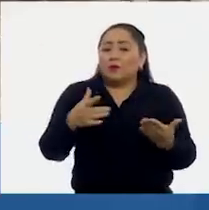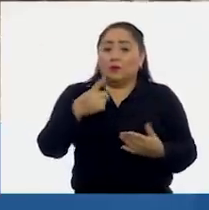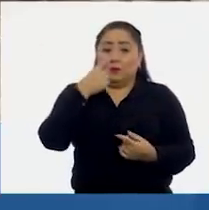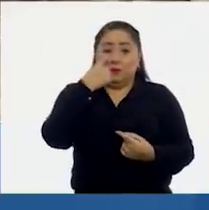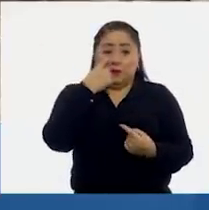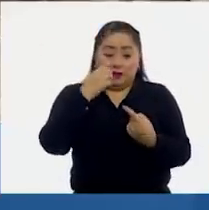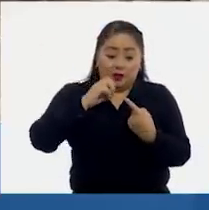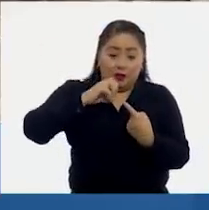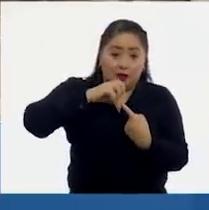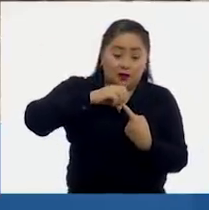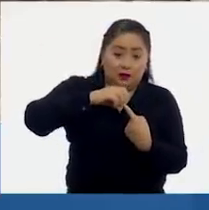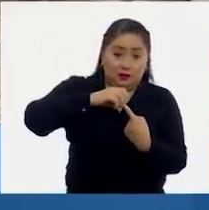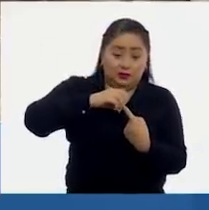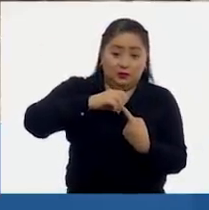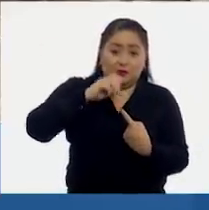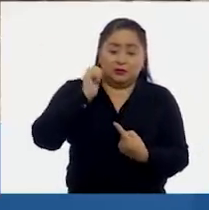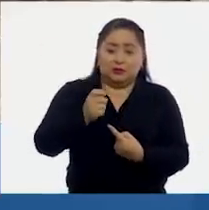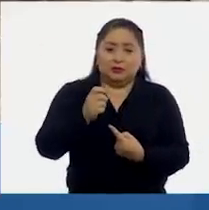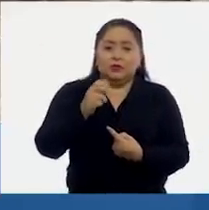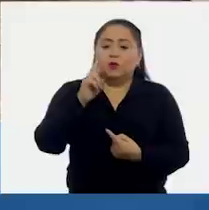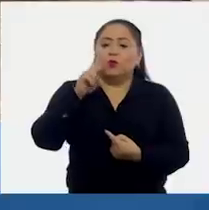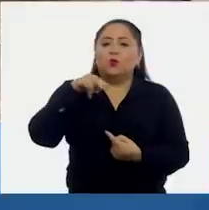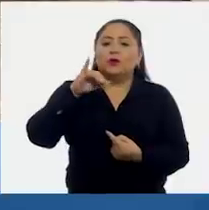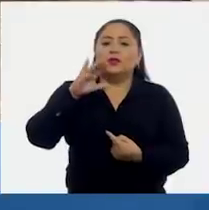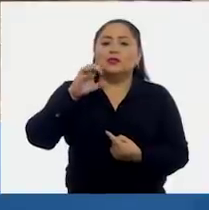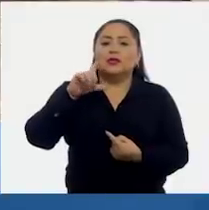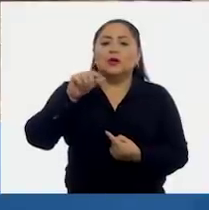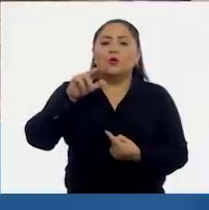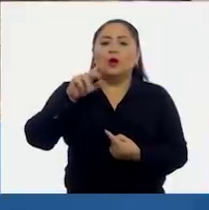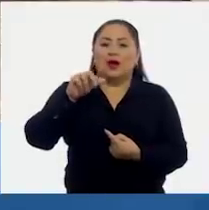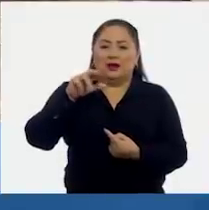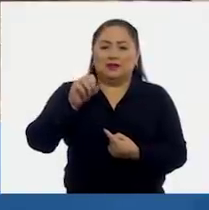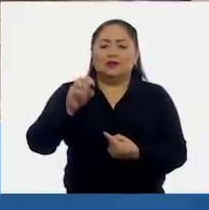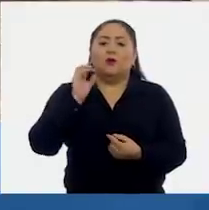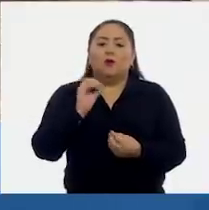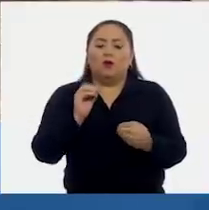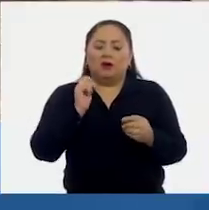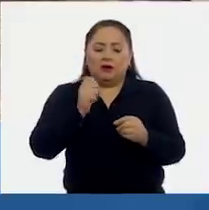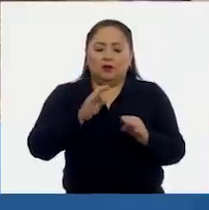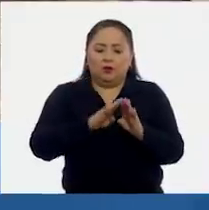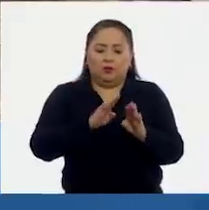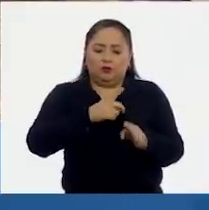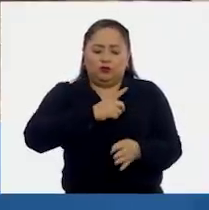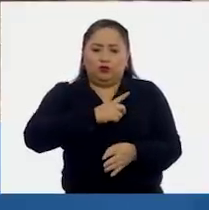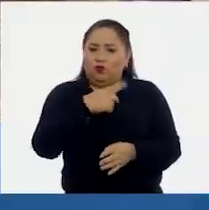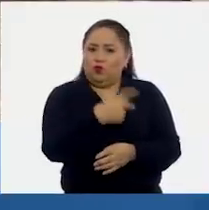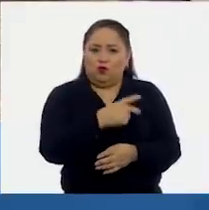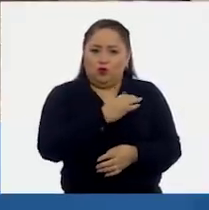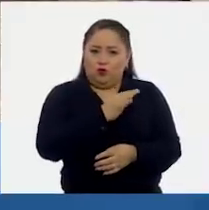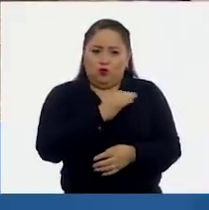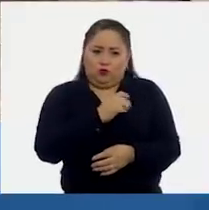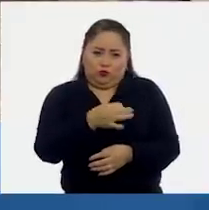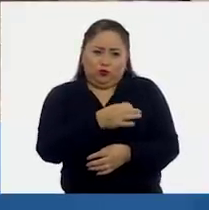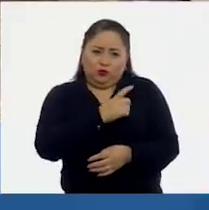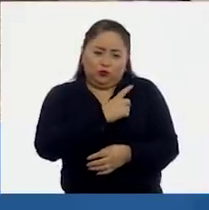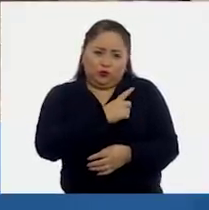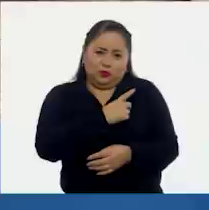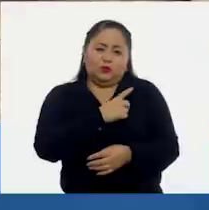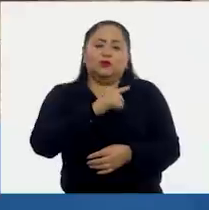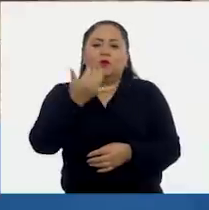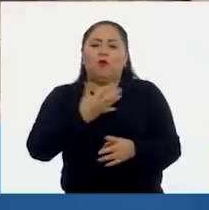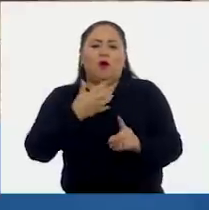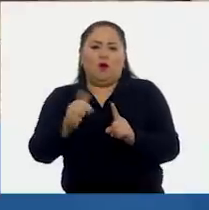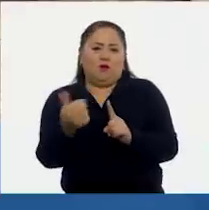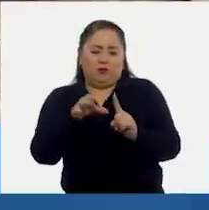los hongos son organismos unicelulares o también multicelulares que se alimentan de otros seres vivos en